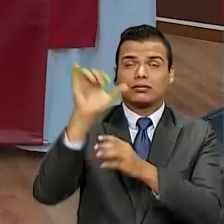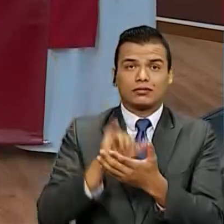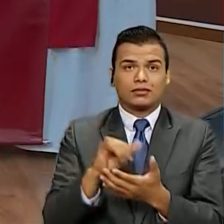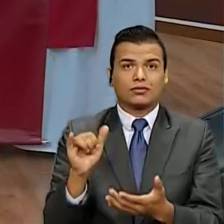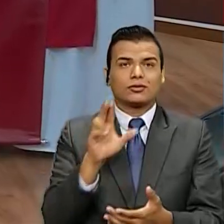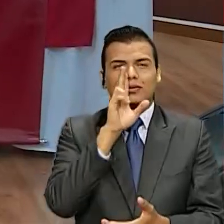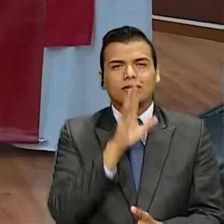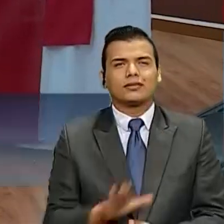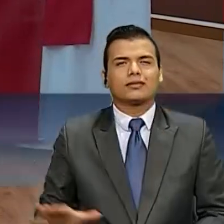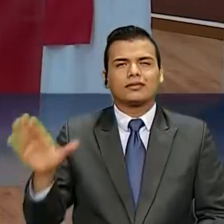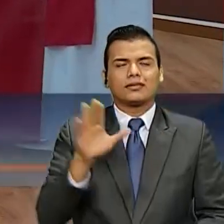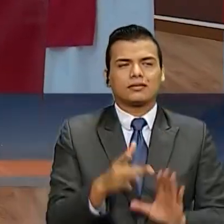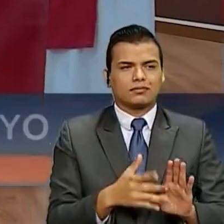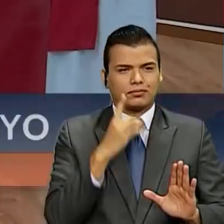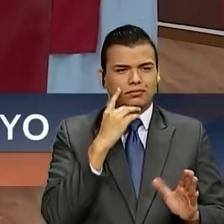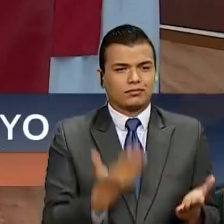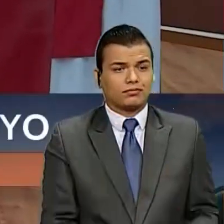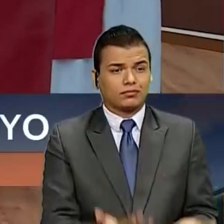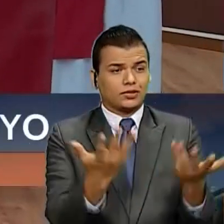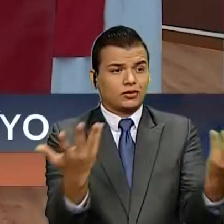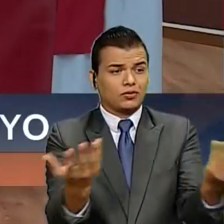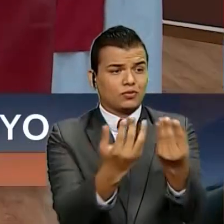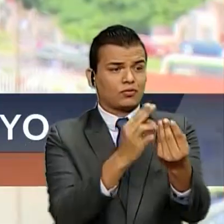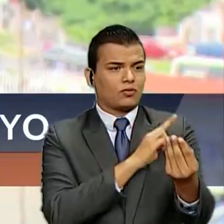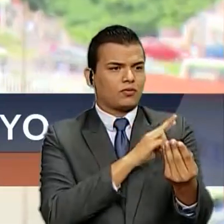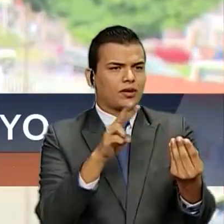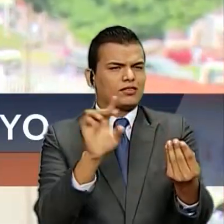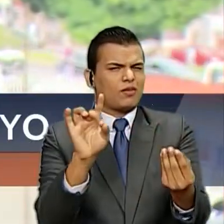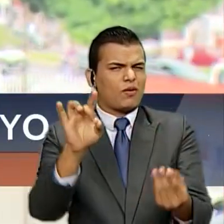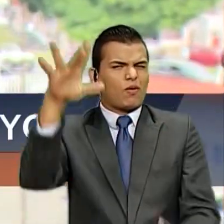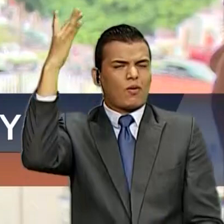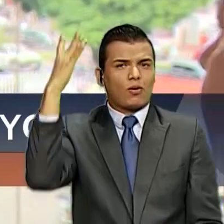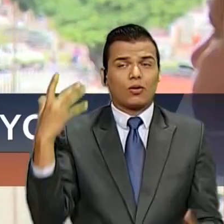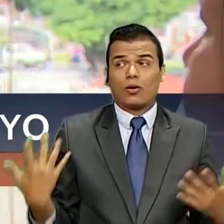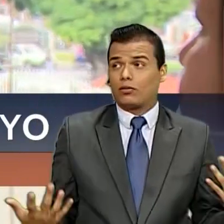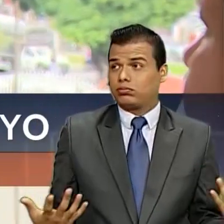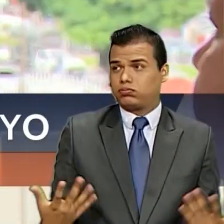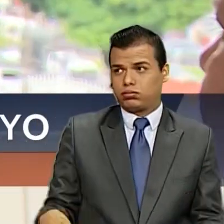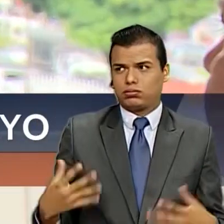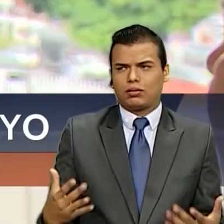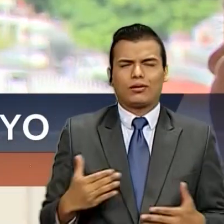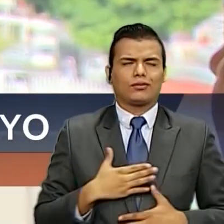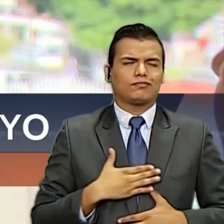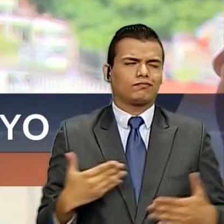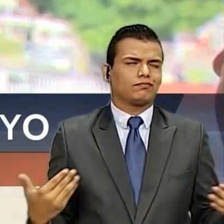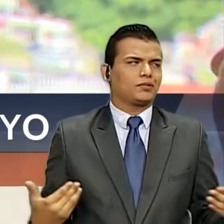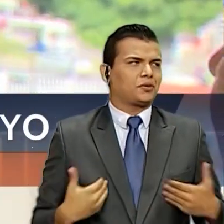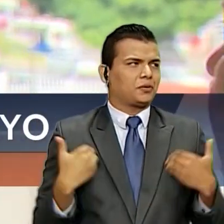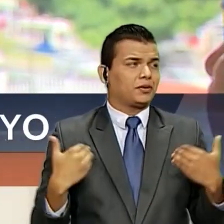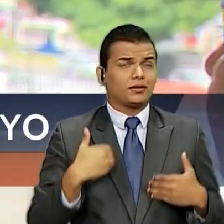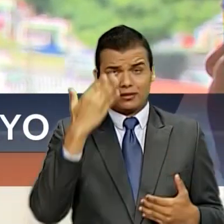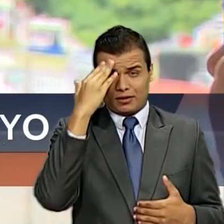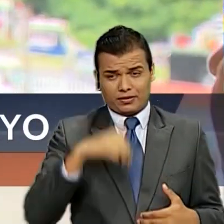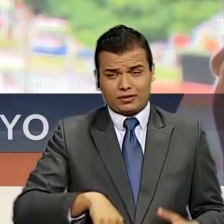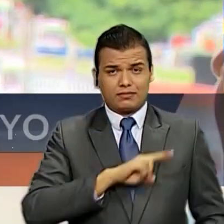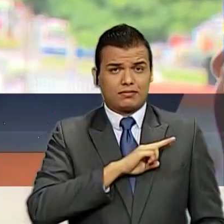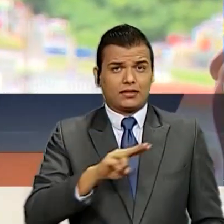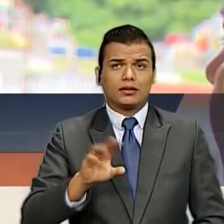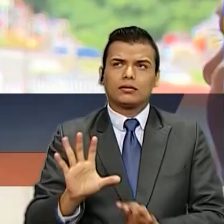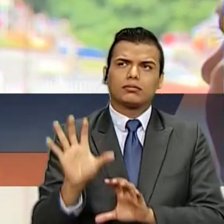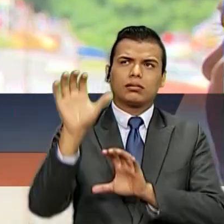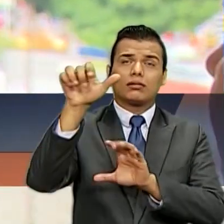fue presentado el equipo Valle Oro Puro. Es una gran satisfacción porque sabemos que el baloncesto del Valle tenemos